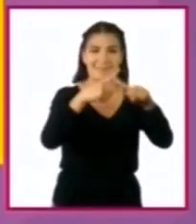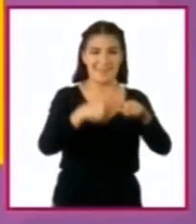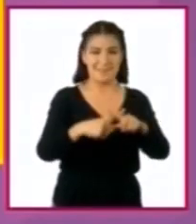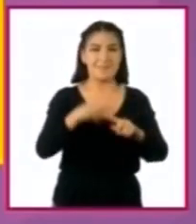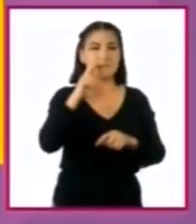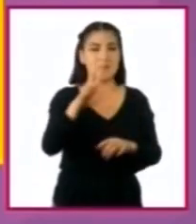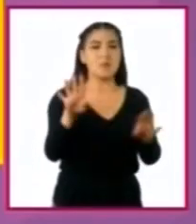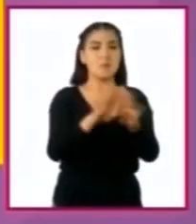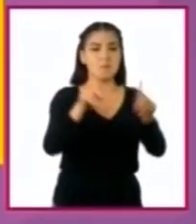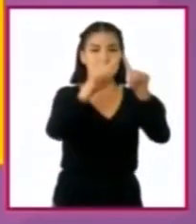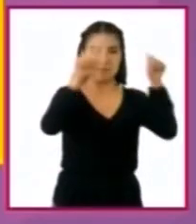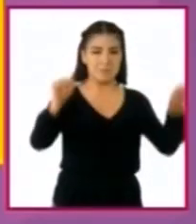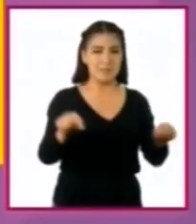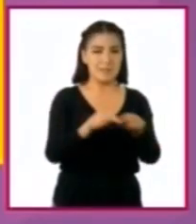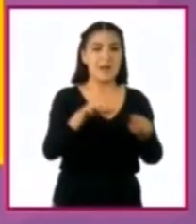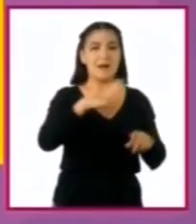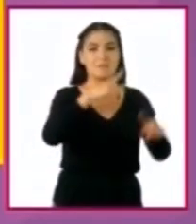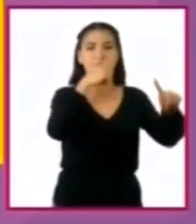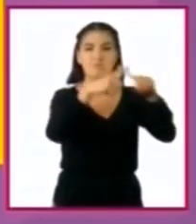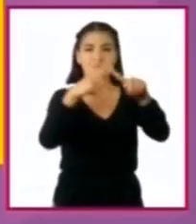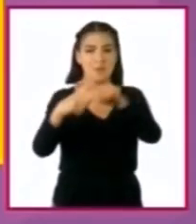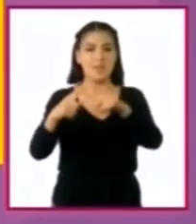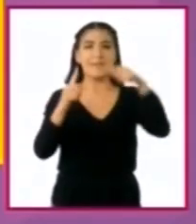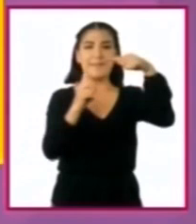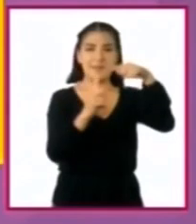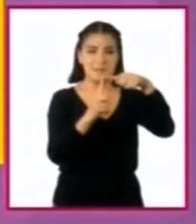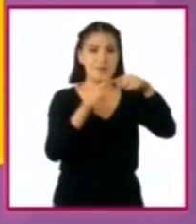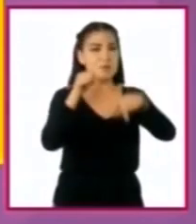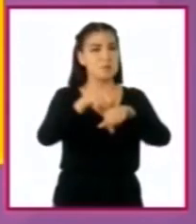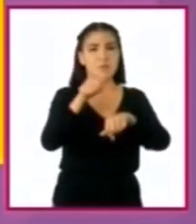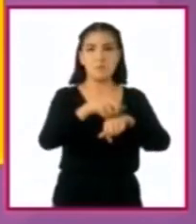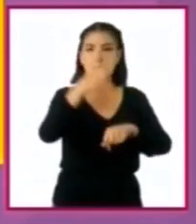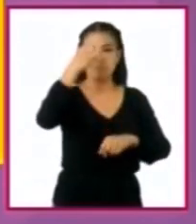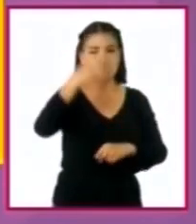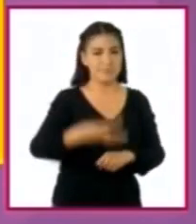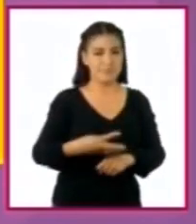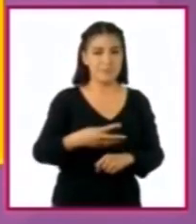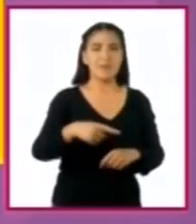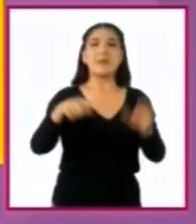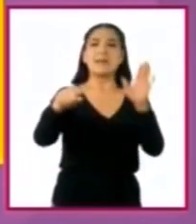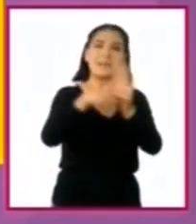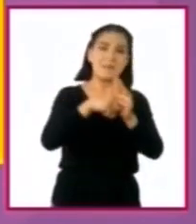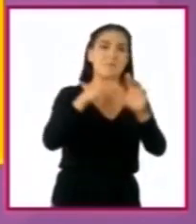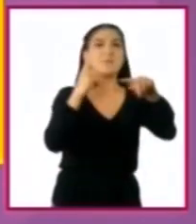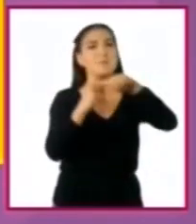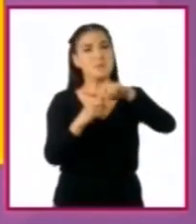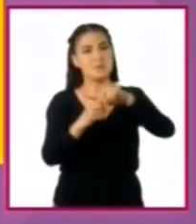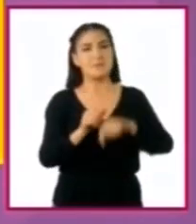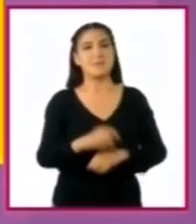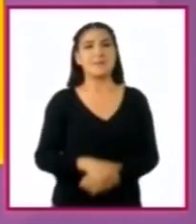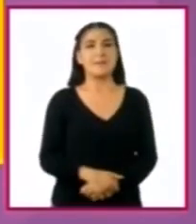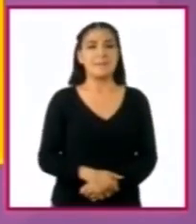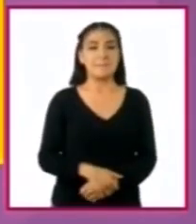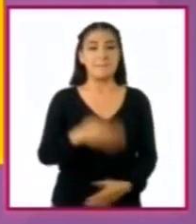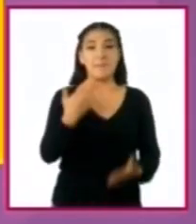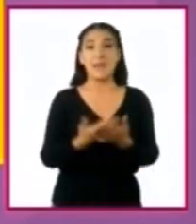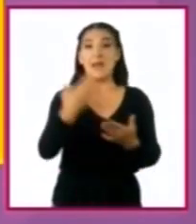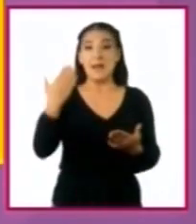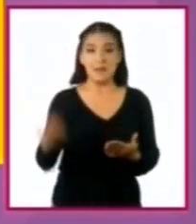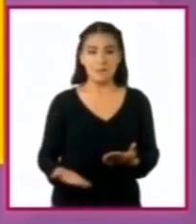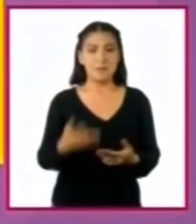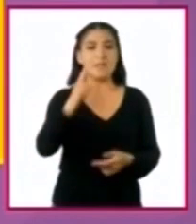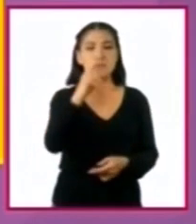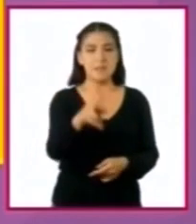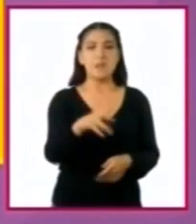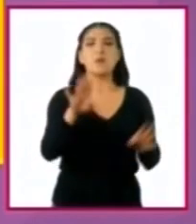muestran algunas multiplicaciones y divisiones de números decimales positivos y negativos. Ahora